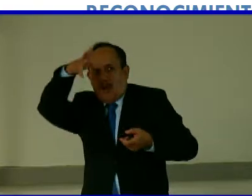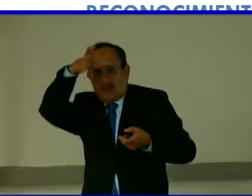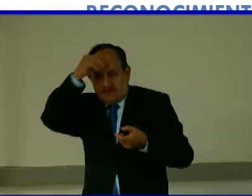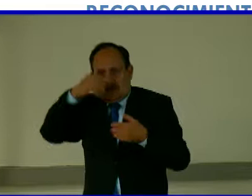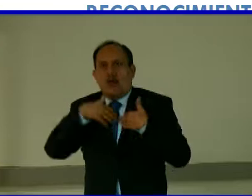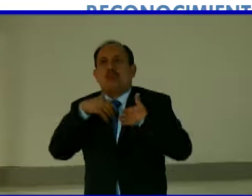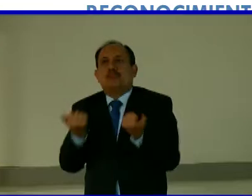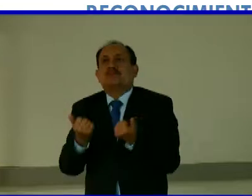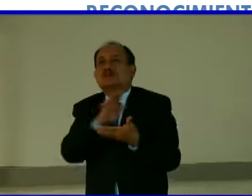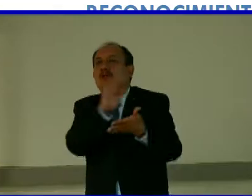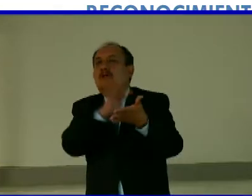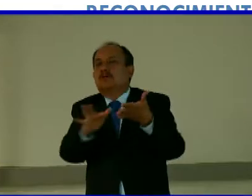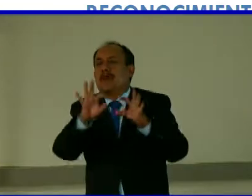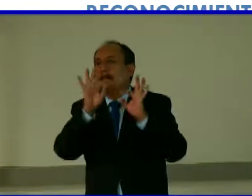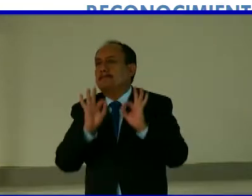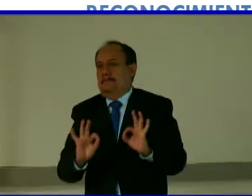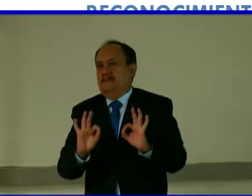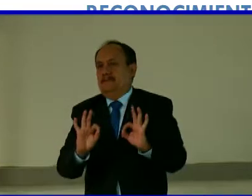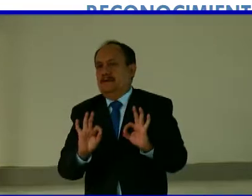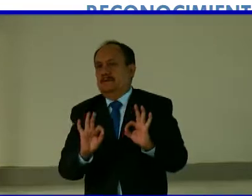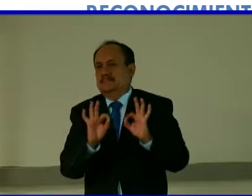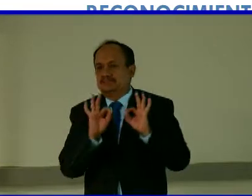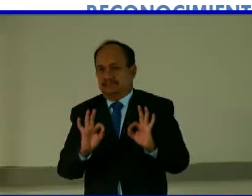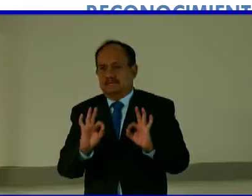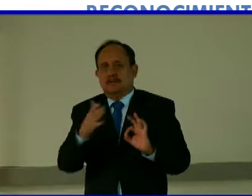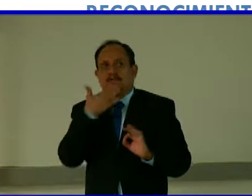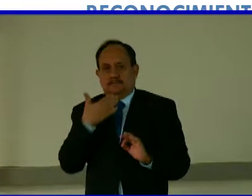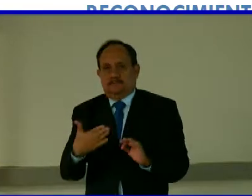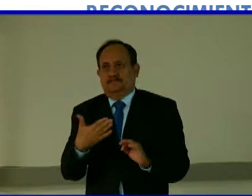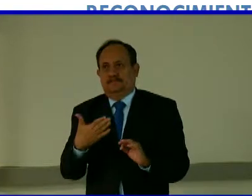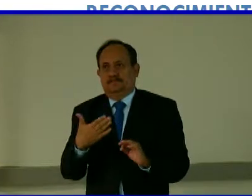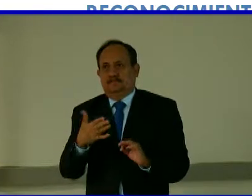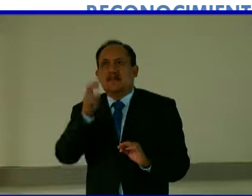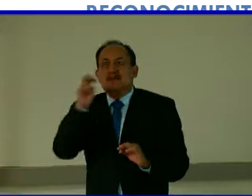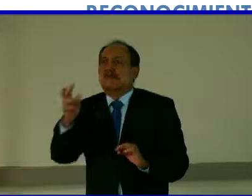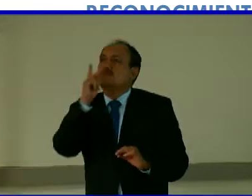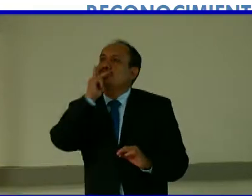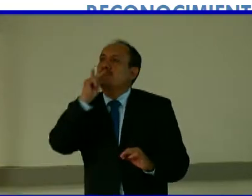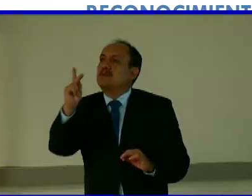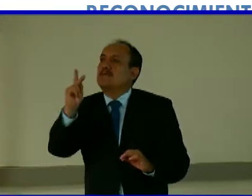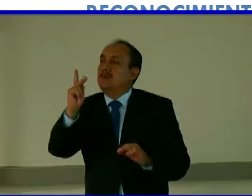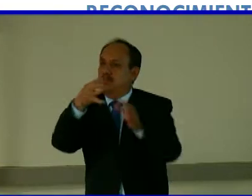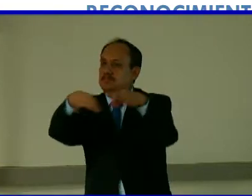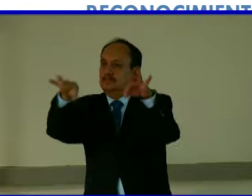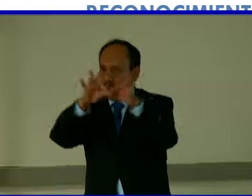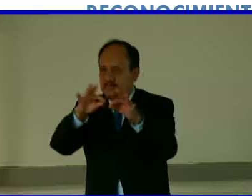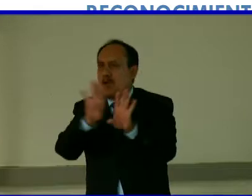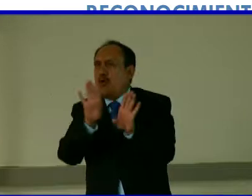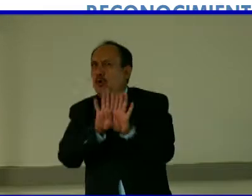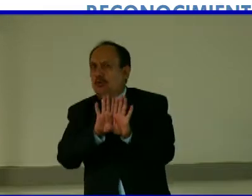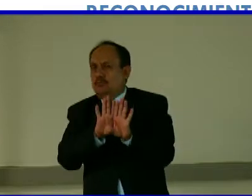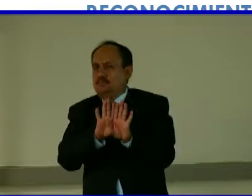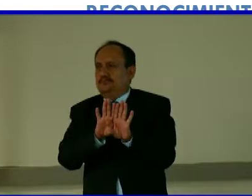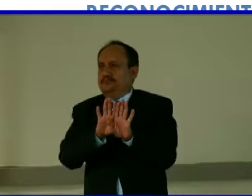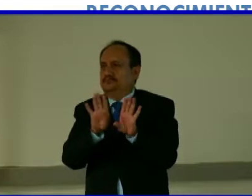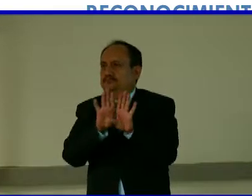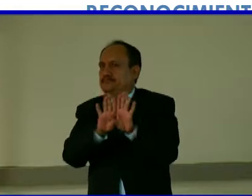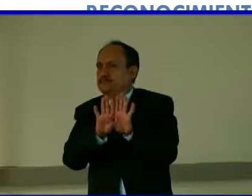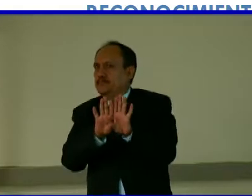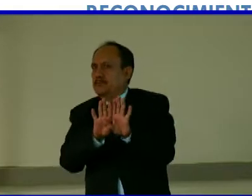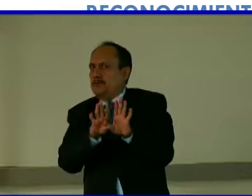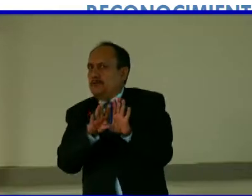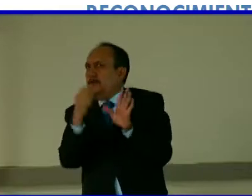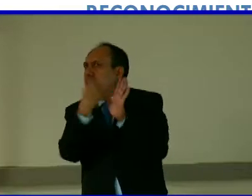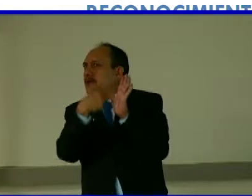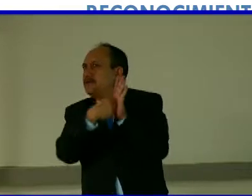sean cada vez más estratégicas. Y esa es una palabra importante. ¿Qué estrategia voy a